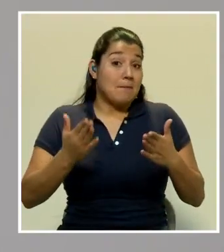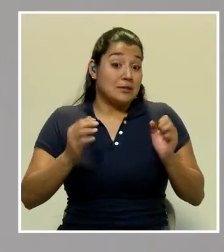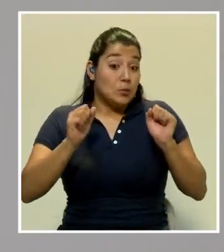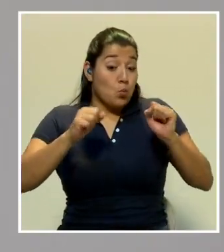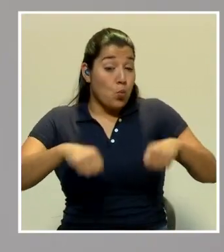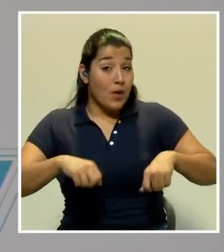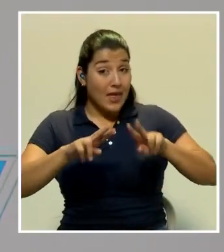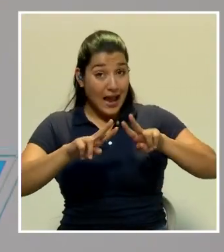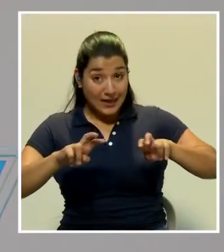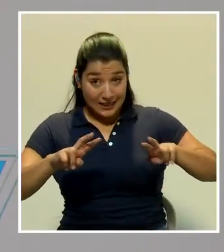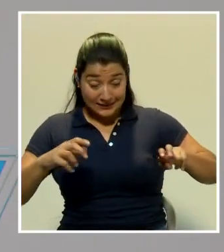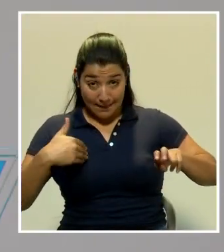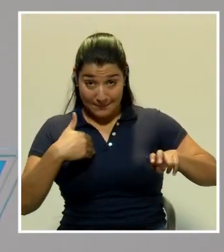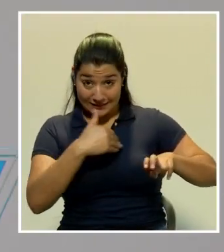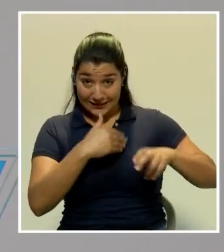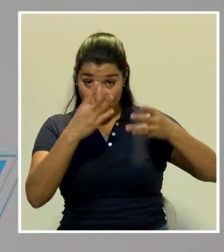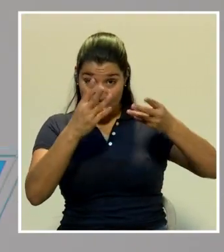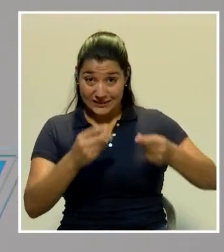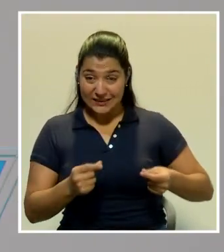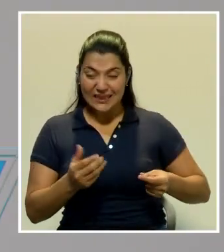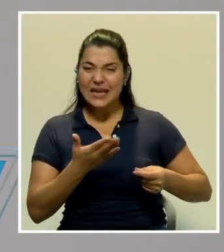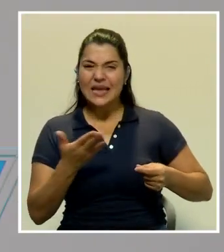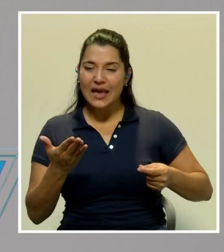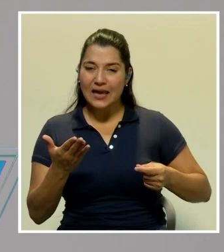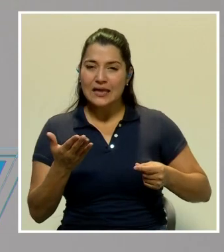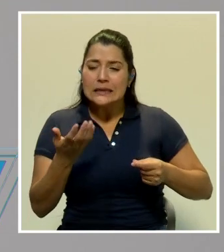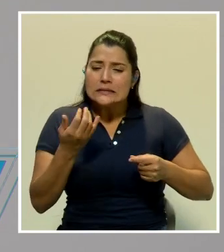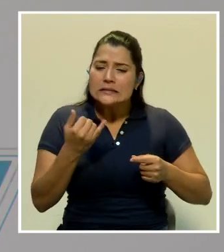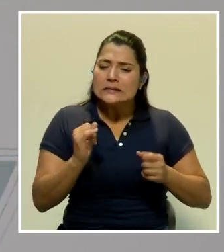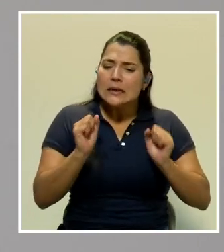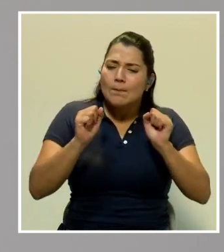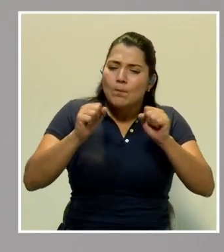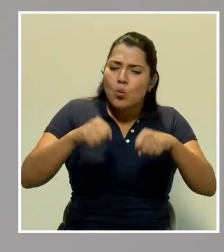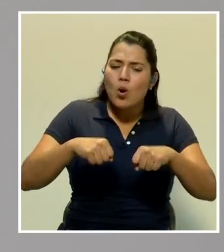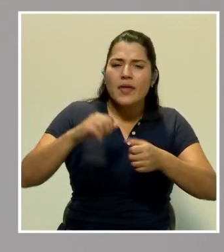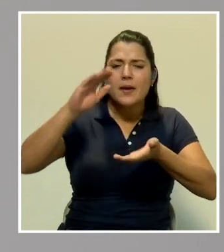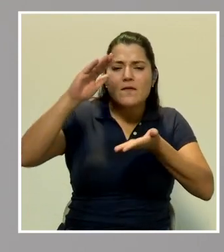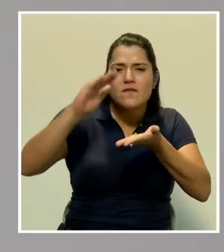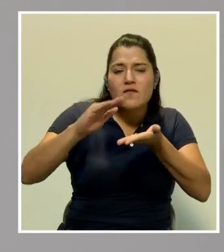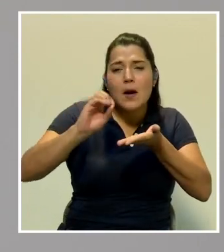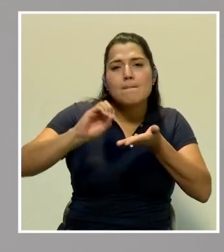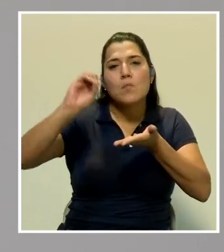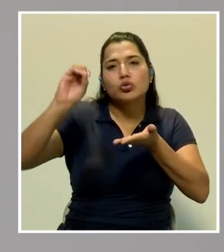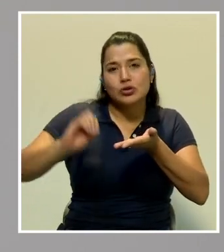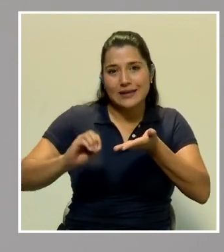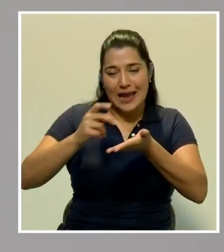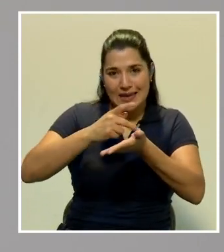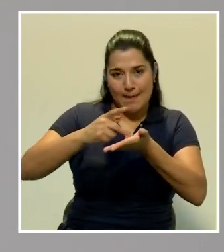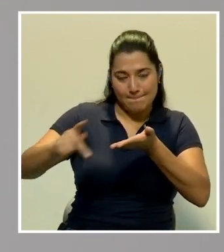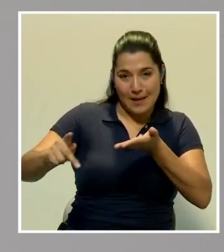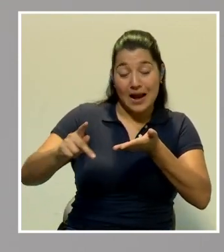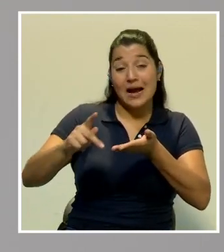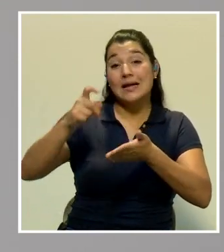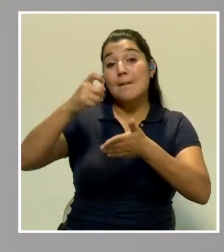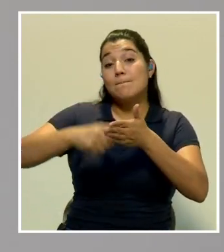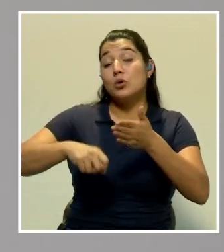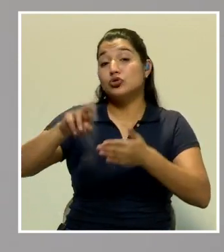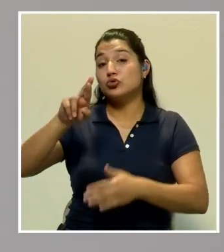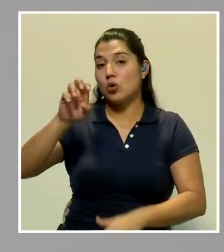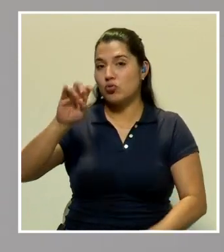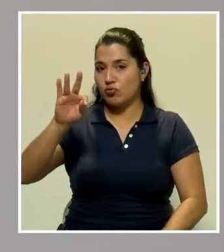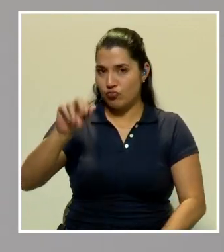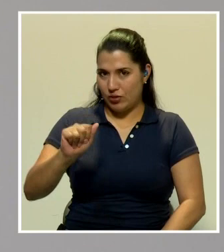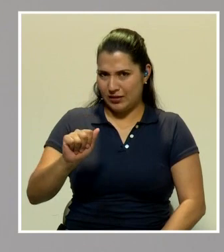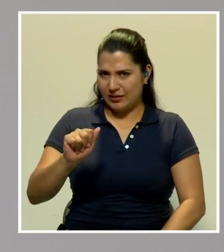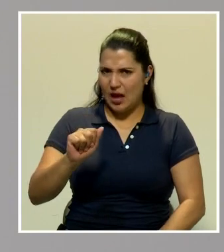por parte del Ministerio de Hacienda un aliciente fiscal, reduciendo la tasa del impuesto sobre renta de 1